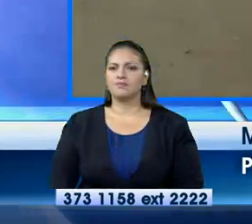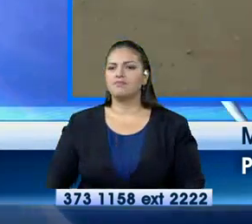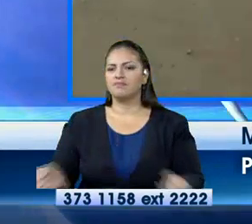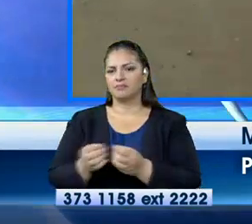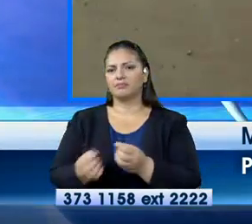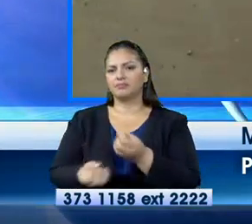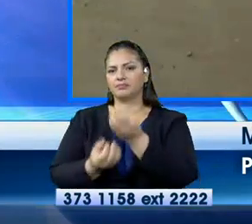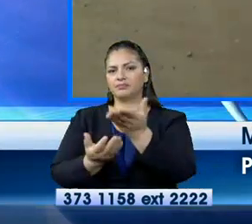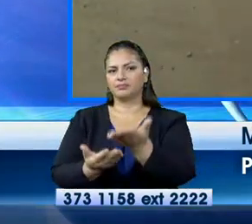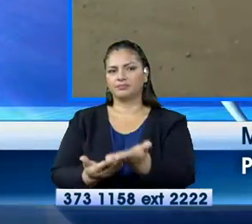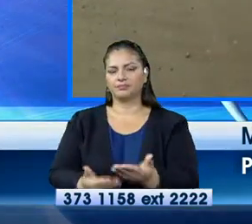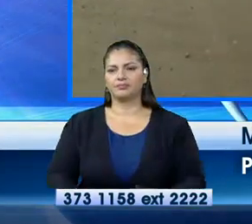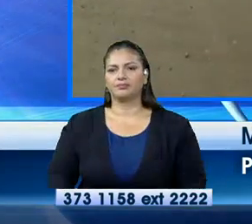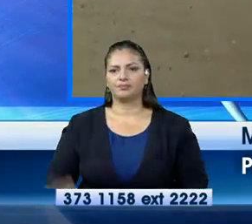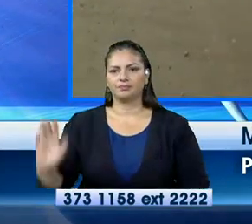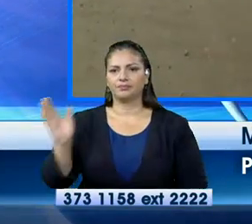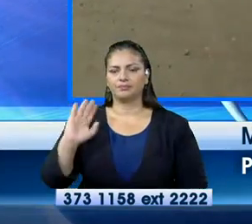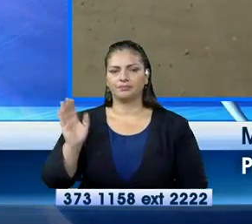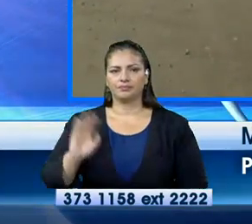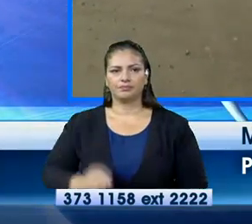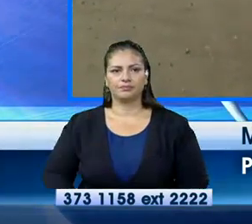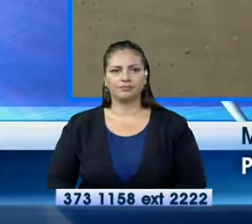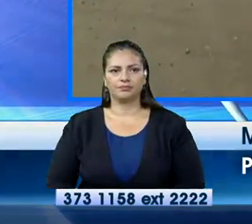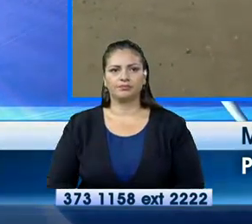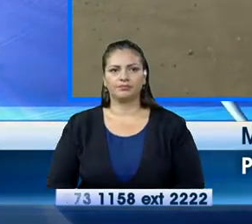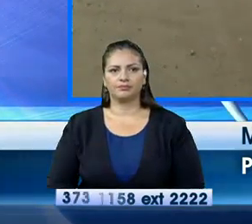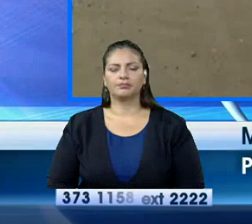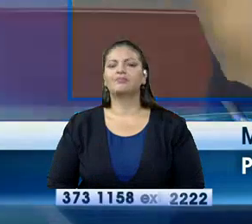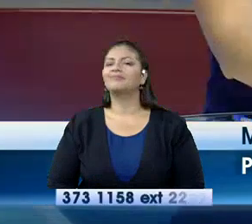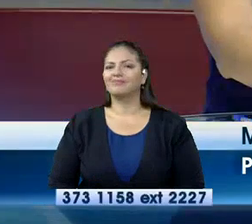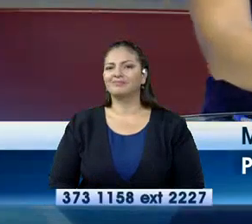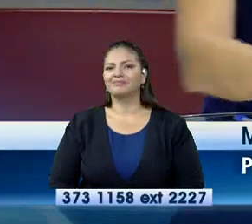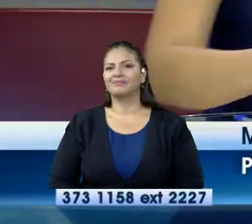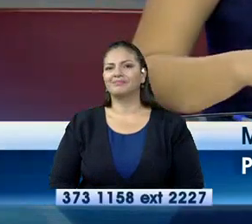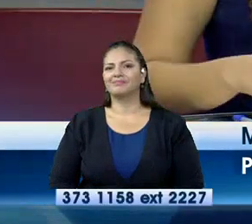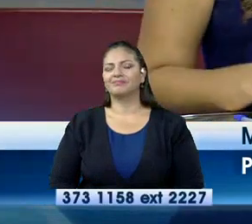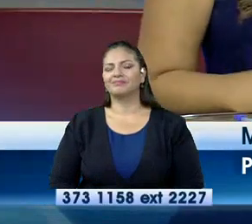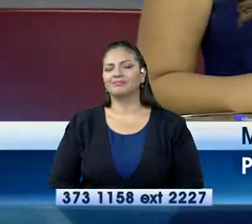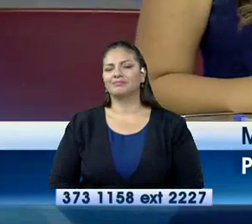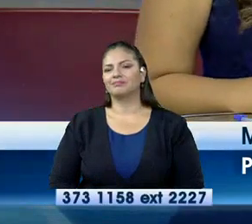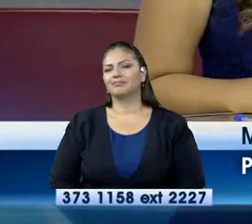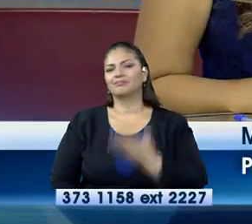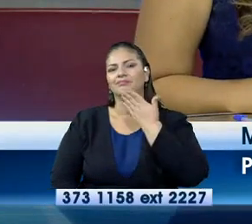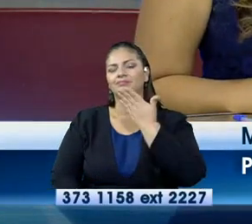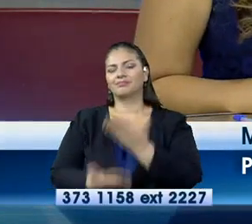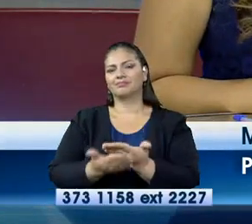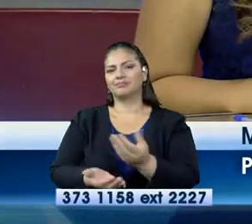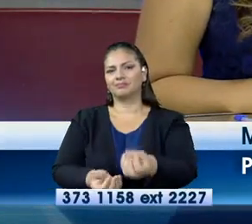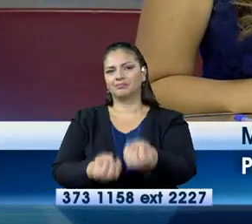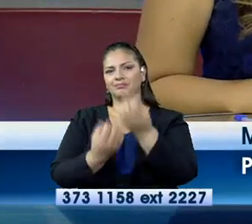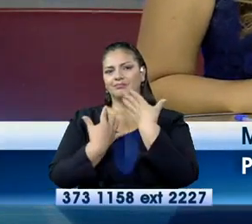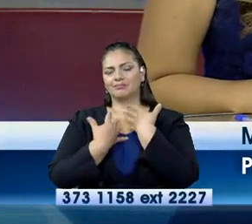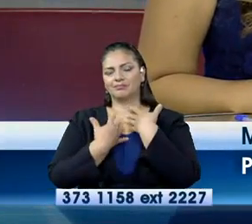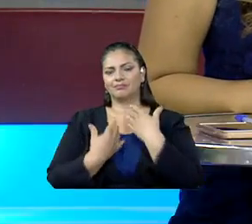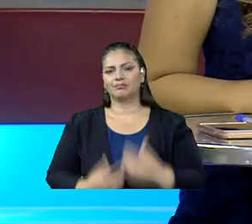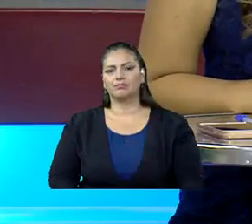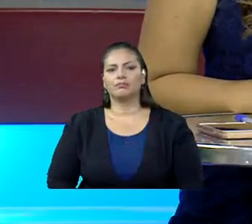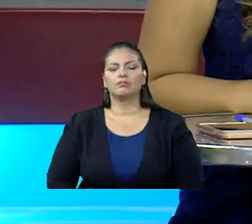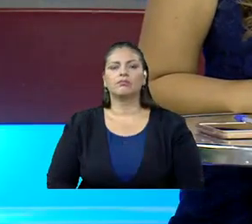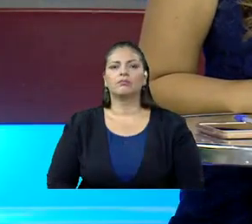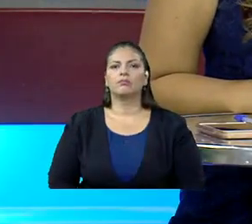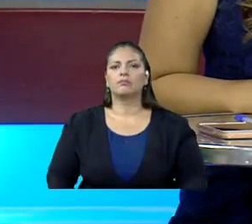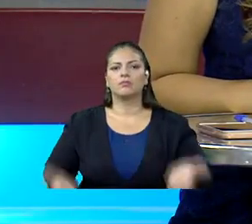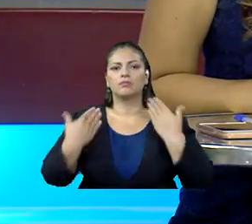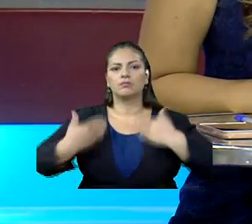Estudios. Buen fin de semana. Excelente fin de semana para ti también, Jorge. Muchas gracias por la información. Más noticias ahora. Comerciantes de las calles Babahoyo